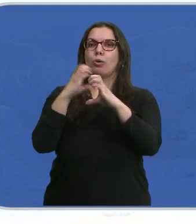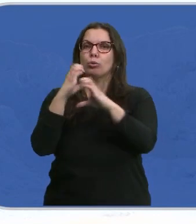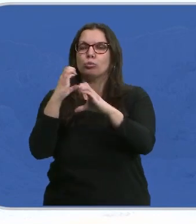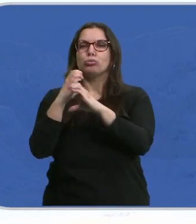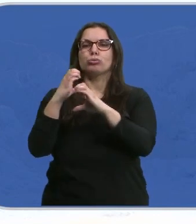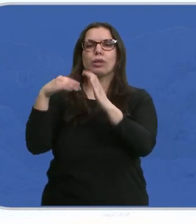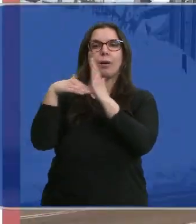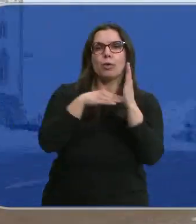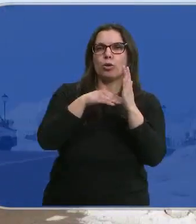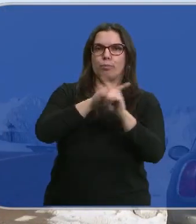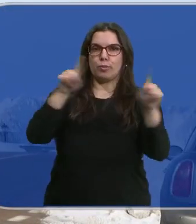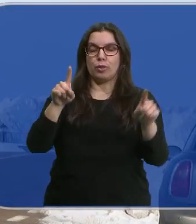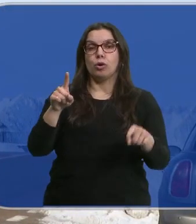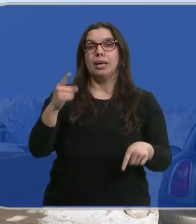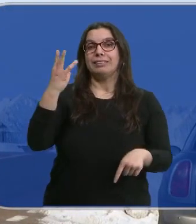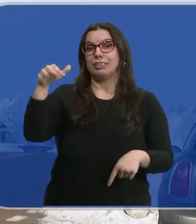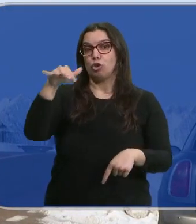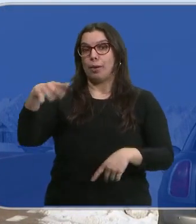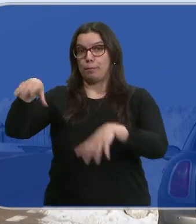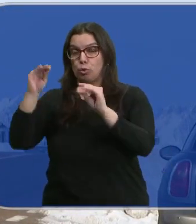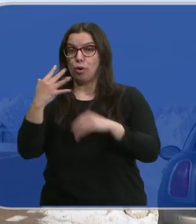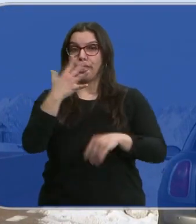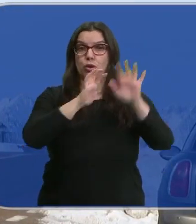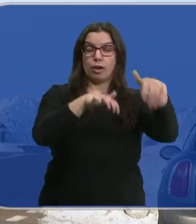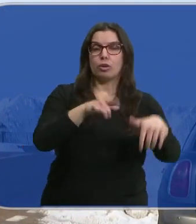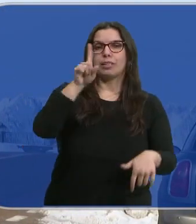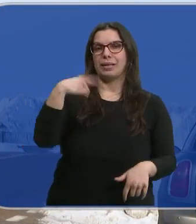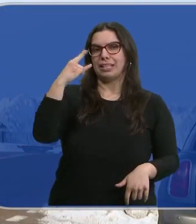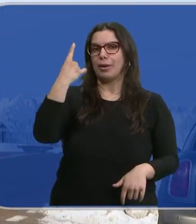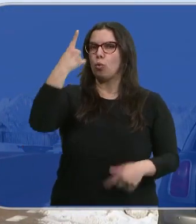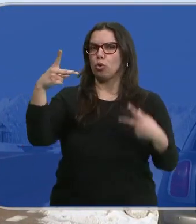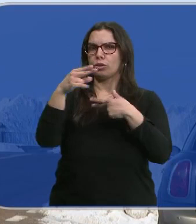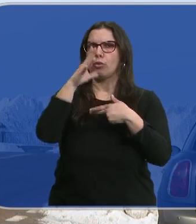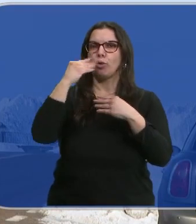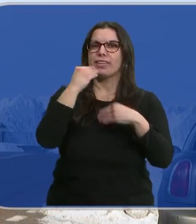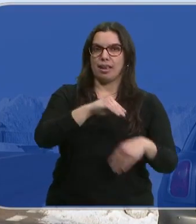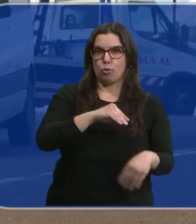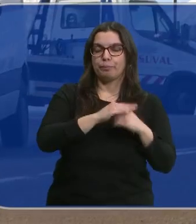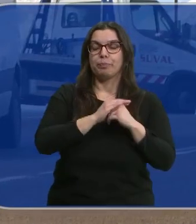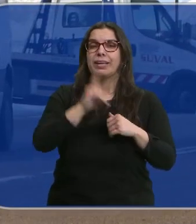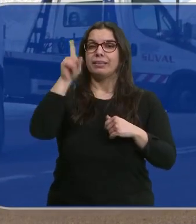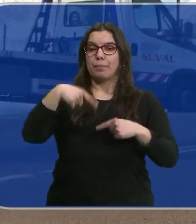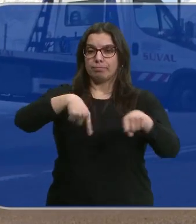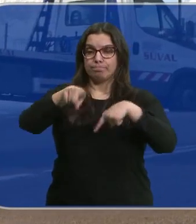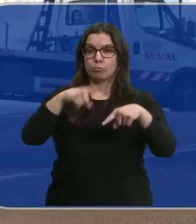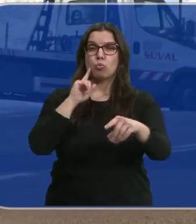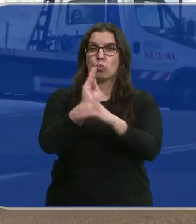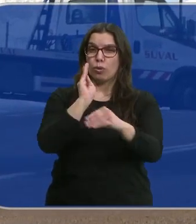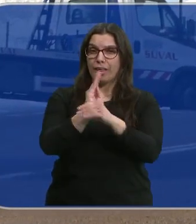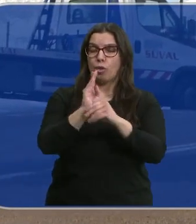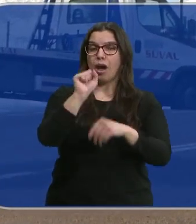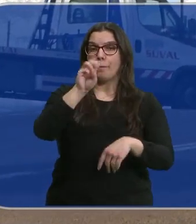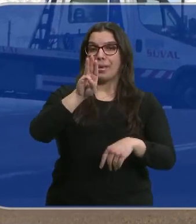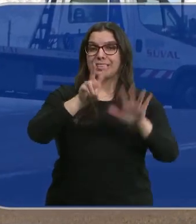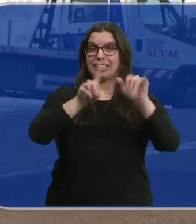tramos de Burgos, 5 en León y en Salamanca hay otro cortado por hielo. Además, se ha pedido circular con precaución en la